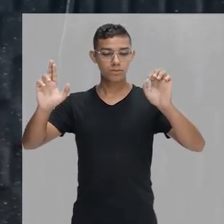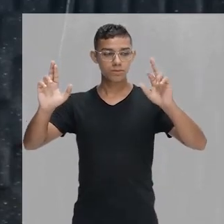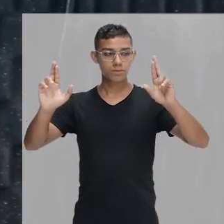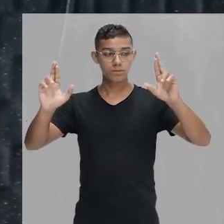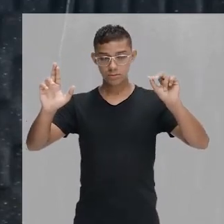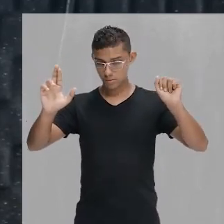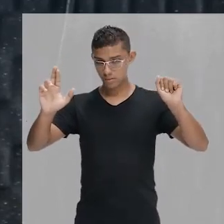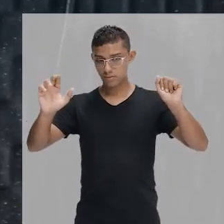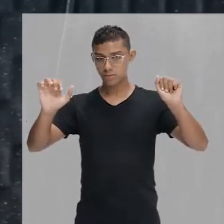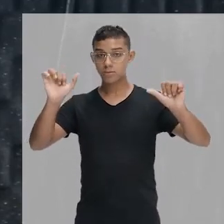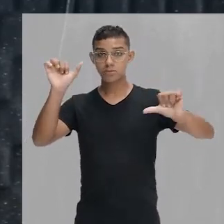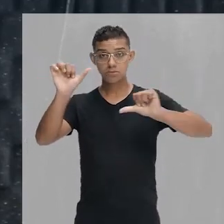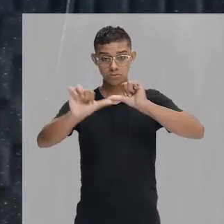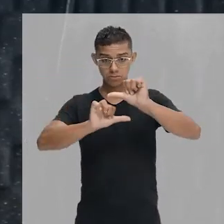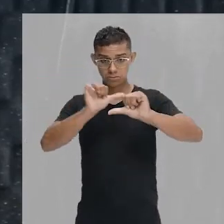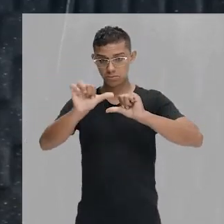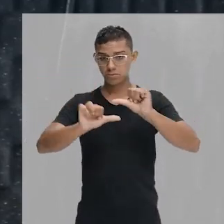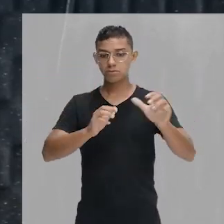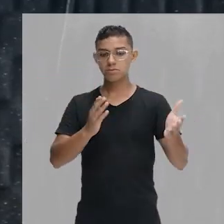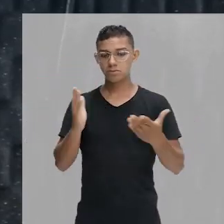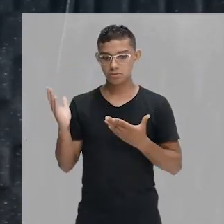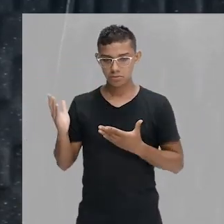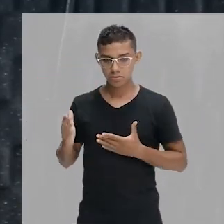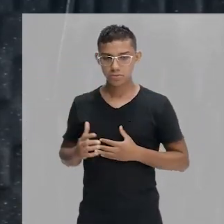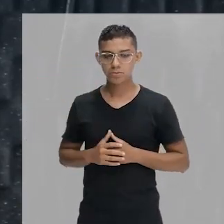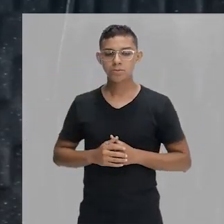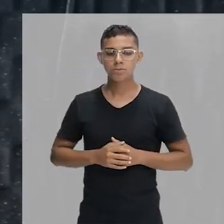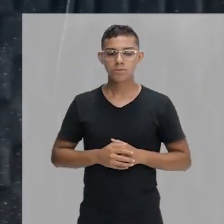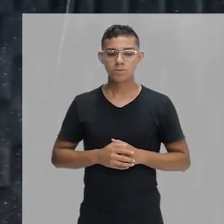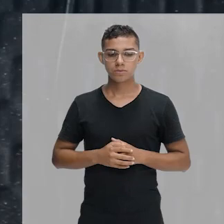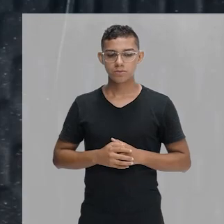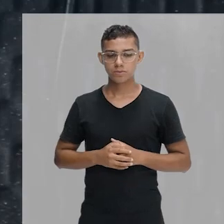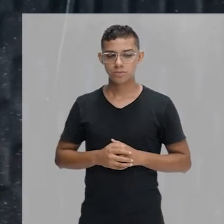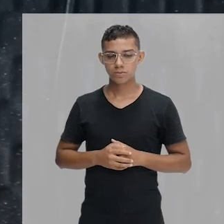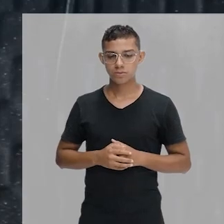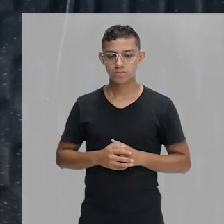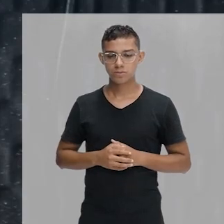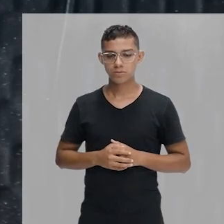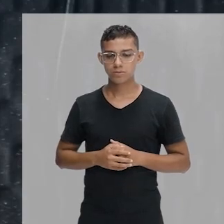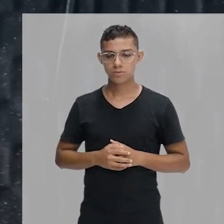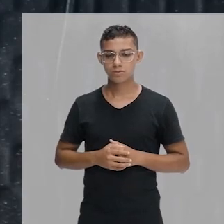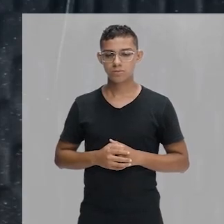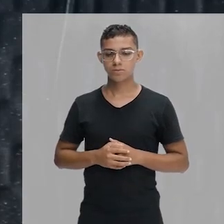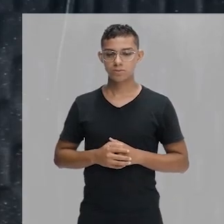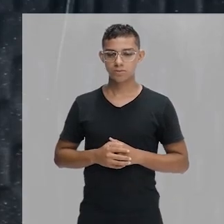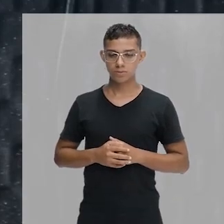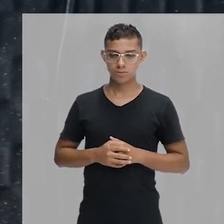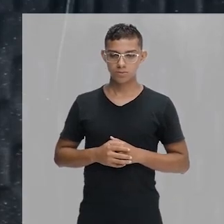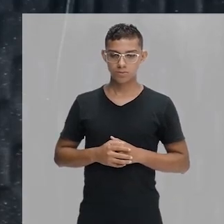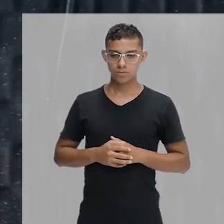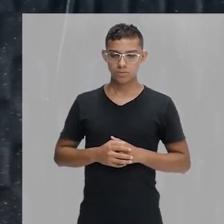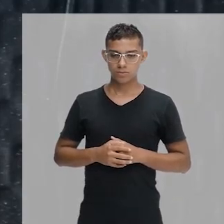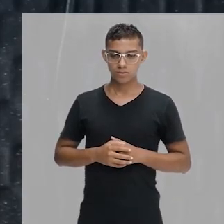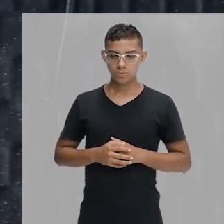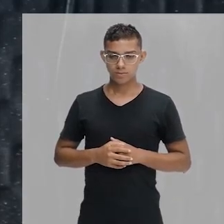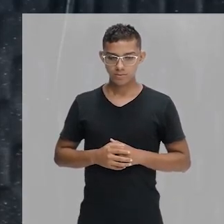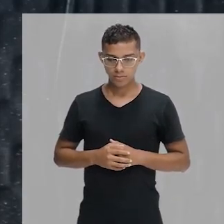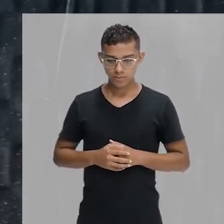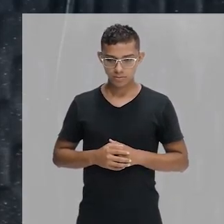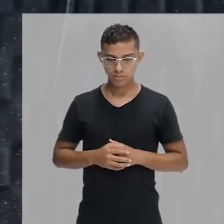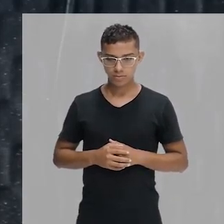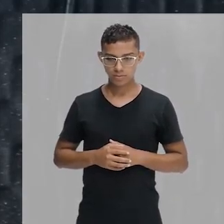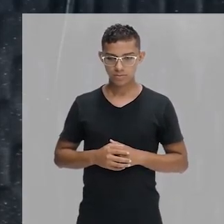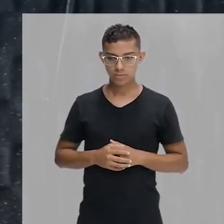chama irregular. Então, yo fuera, tú fueras, él fuera, nosotros fuéramos,